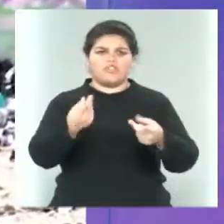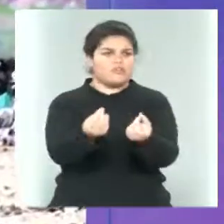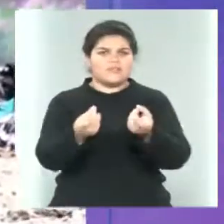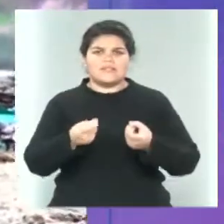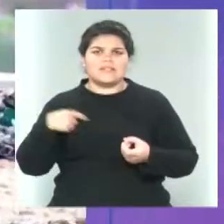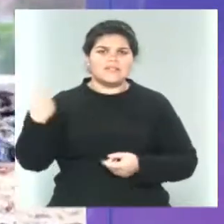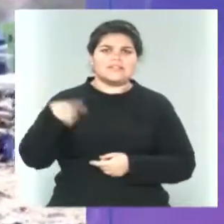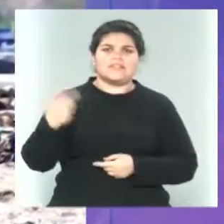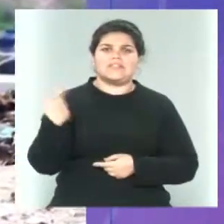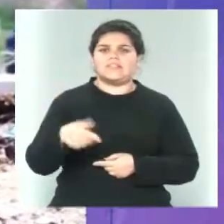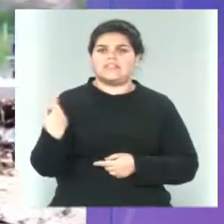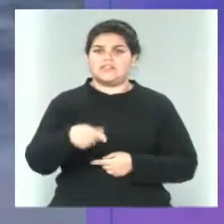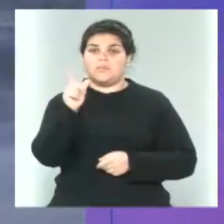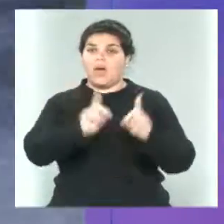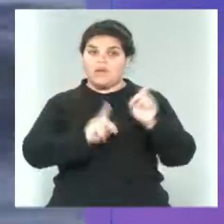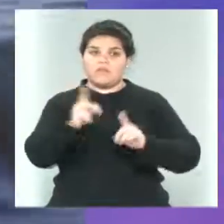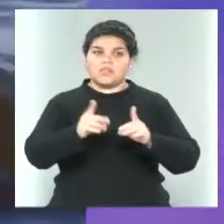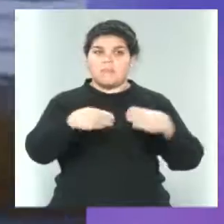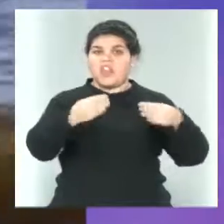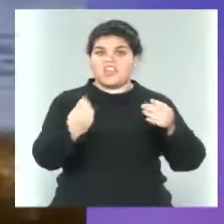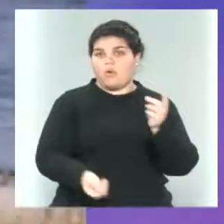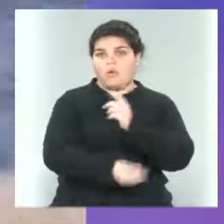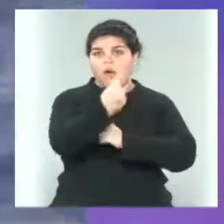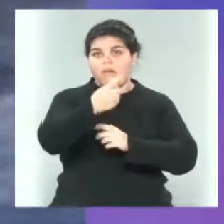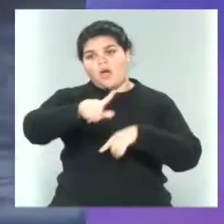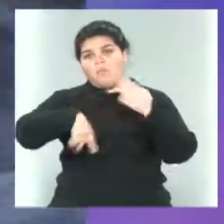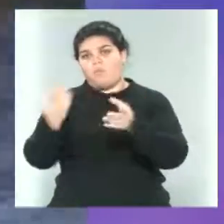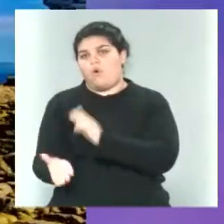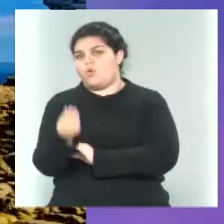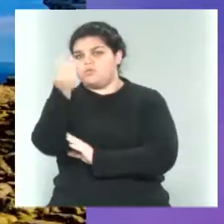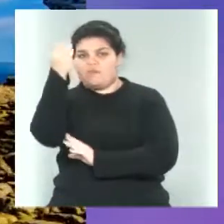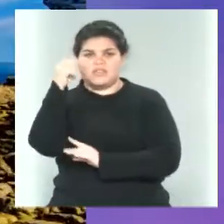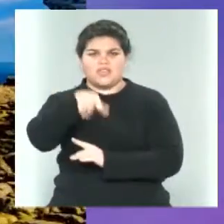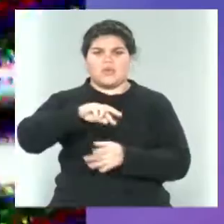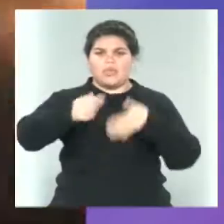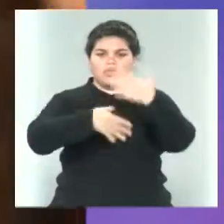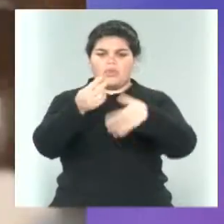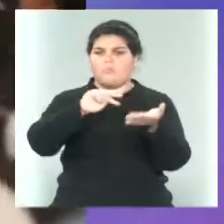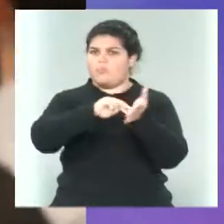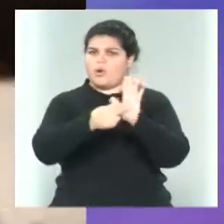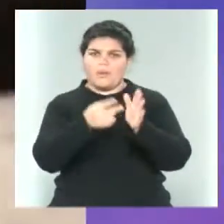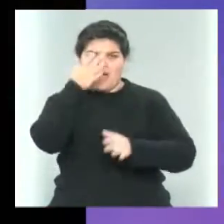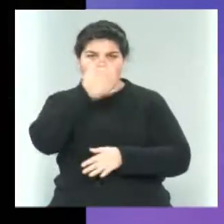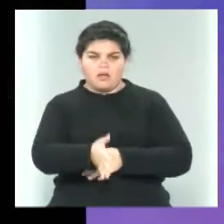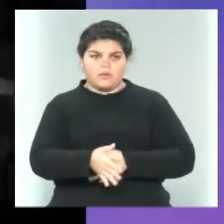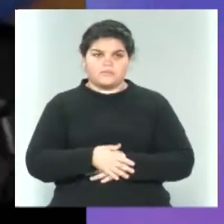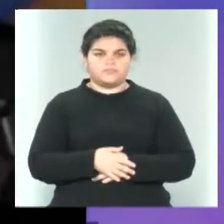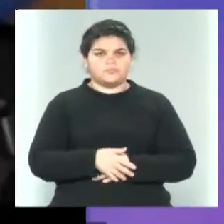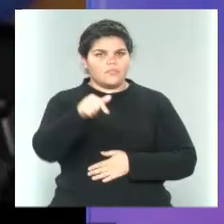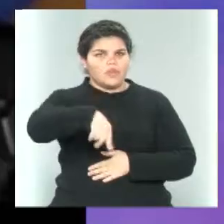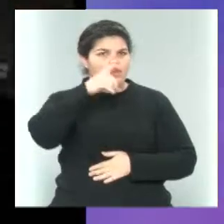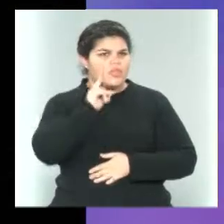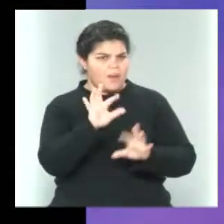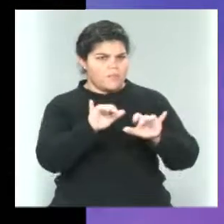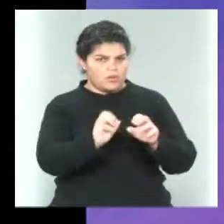un solo uso o desechable, y eso tiene graves consecuencias medioambientales. Hoy, ¿prendiste la